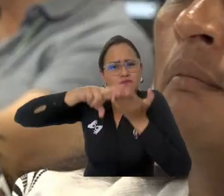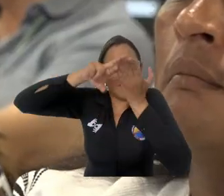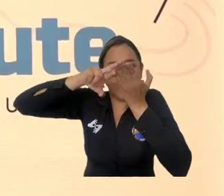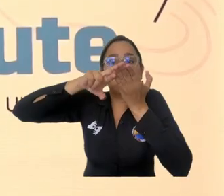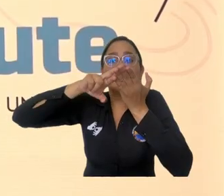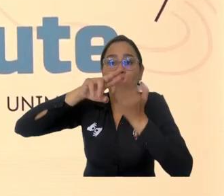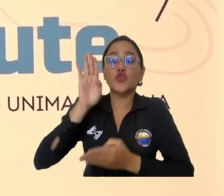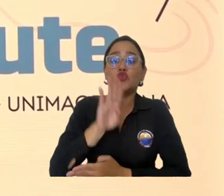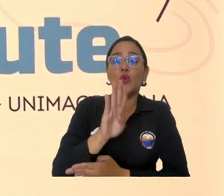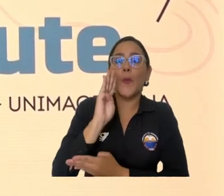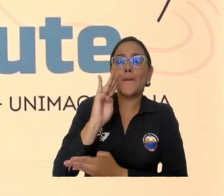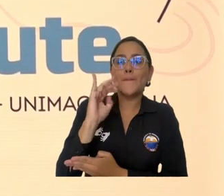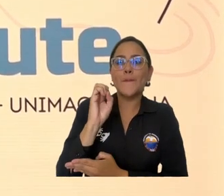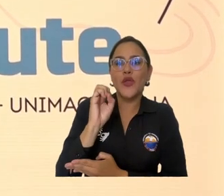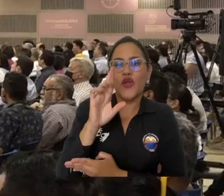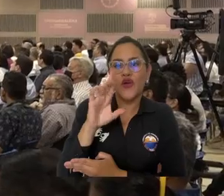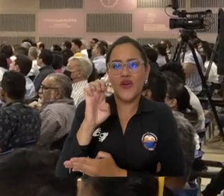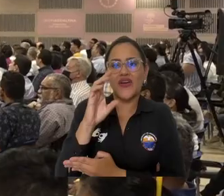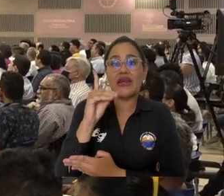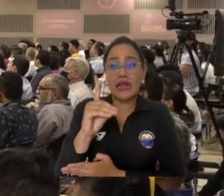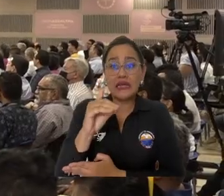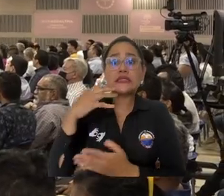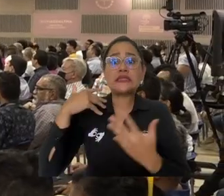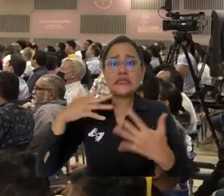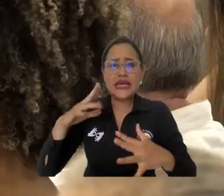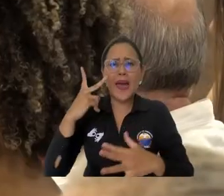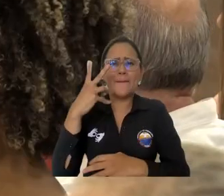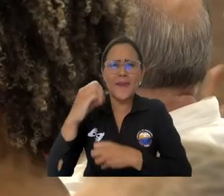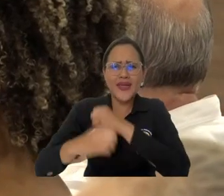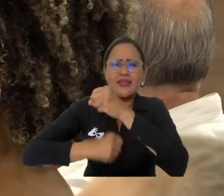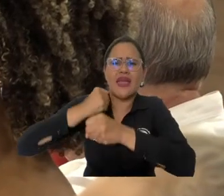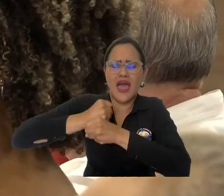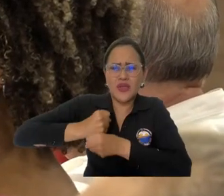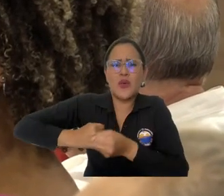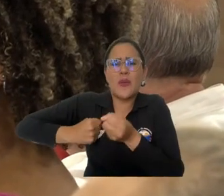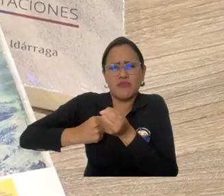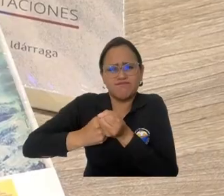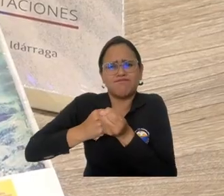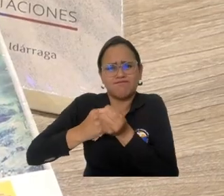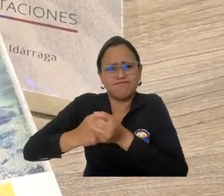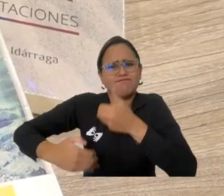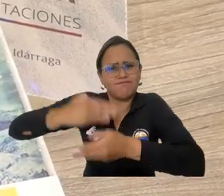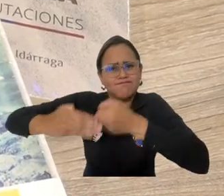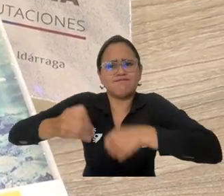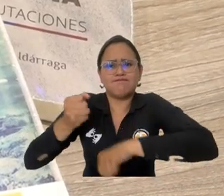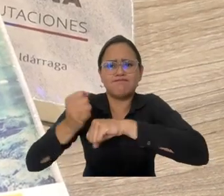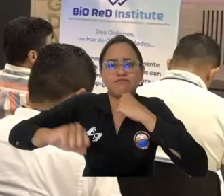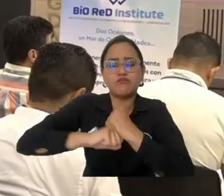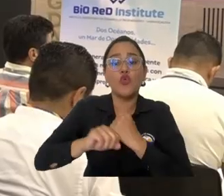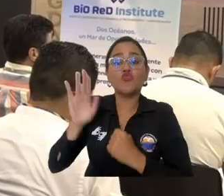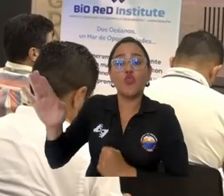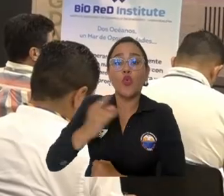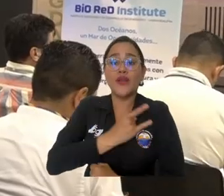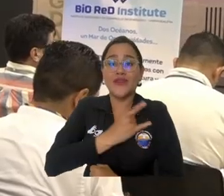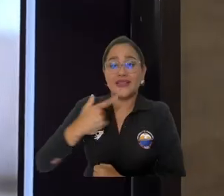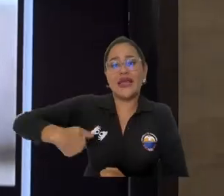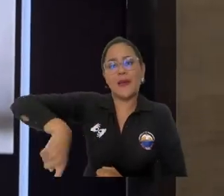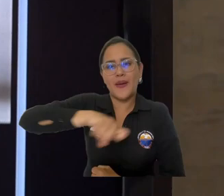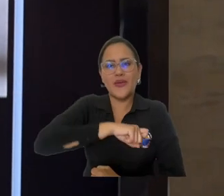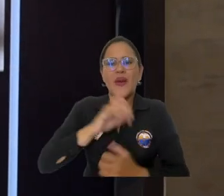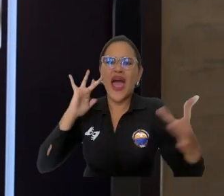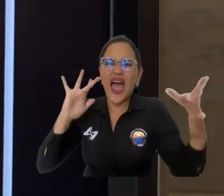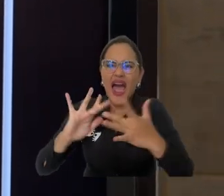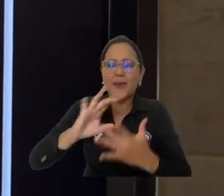Regenerativo, BioRed, un proyecto que se hace realidad tras más de 2 décadas de trabajo colaborativo con la Universidad de Cádiz en